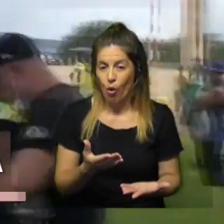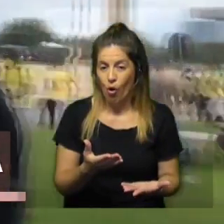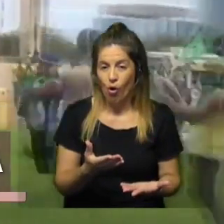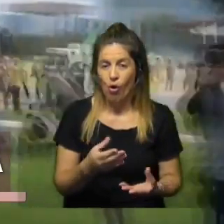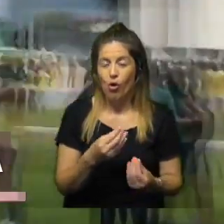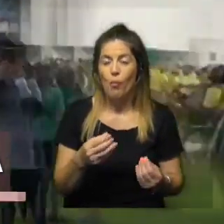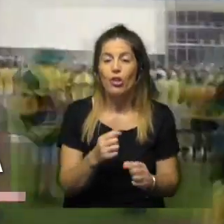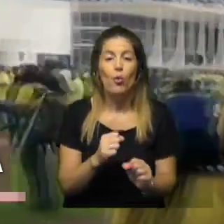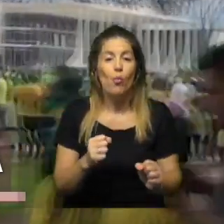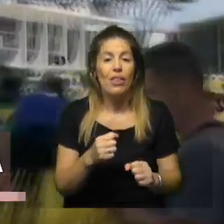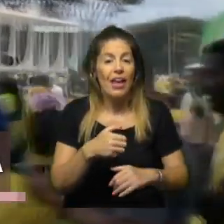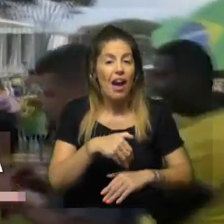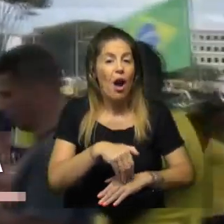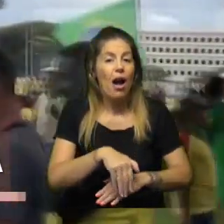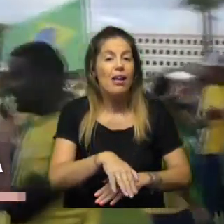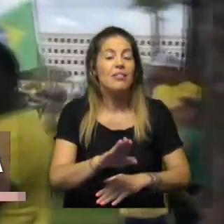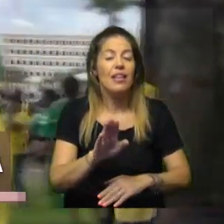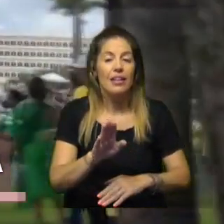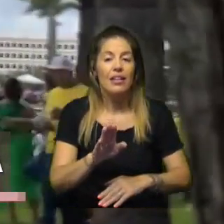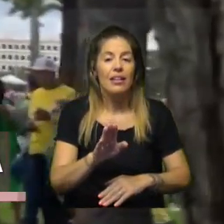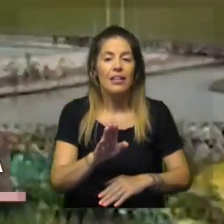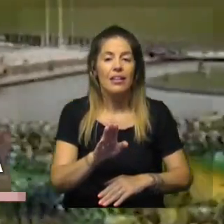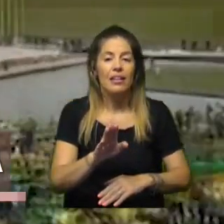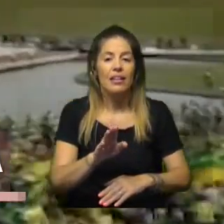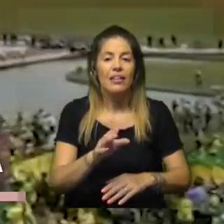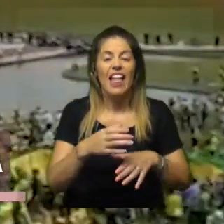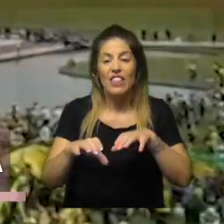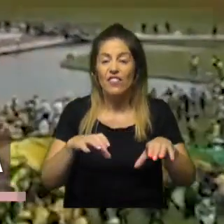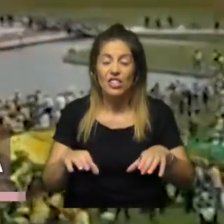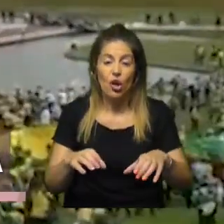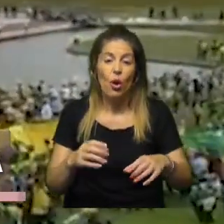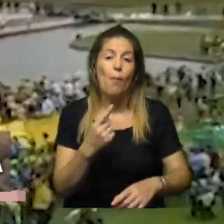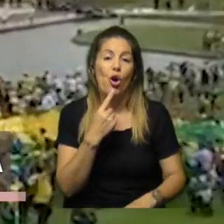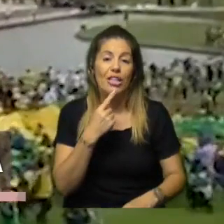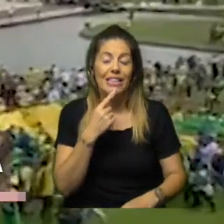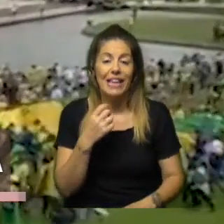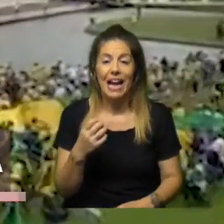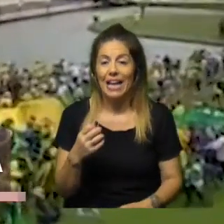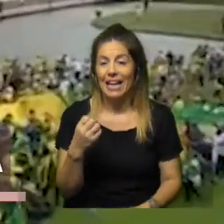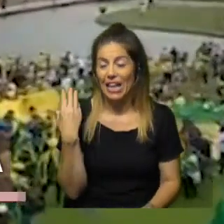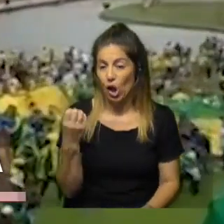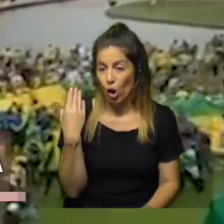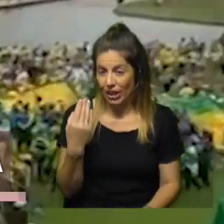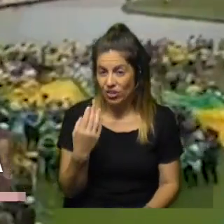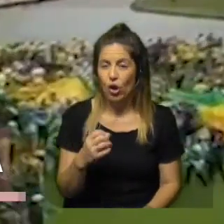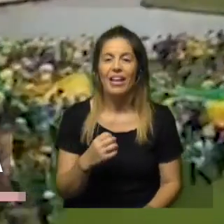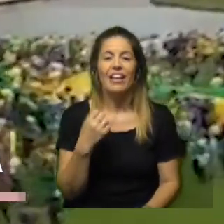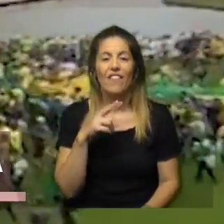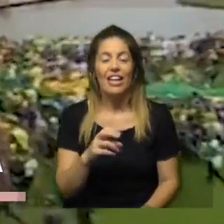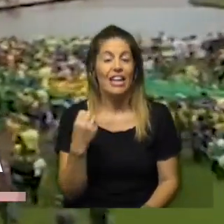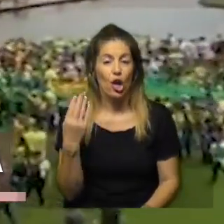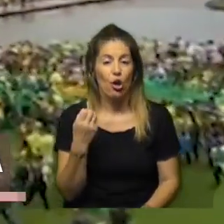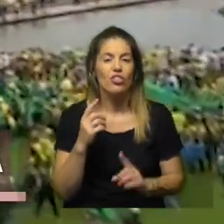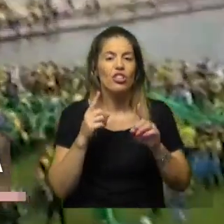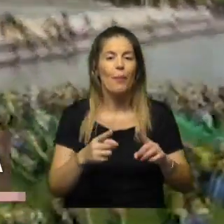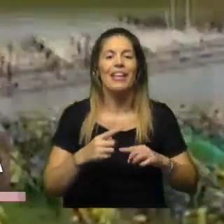cómo esto puede afectar la configuración política en el Congreso. Creo que hay que ver la política no solamente en el Congreso, sino también en